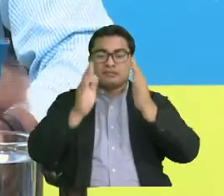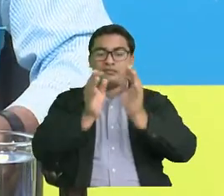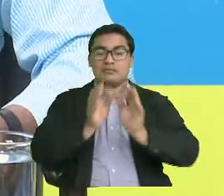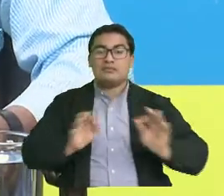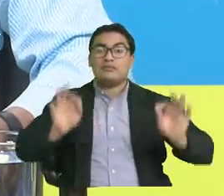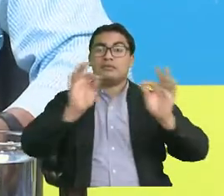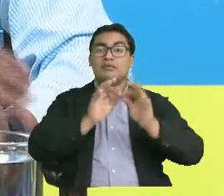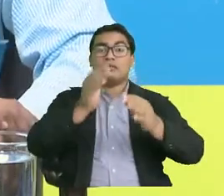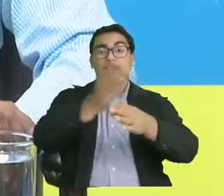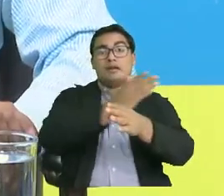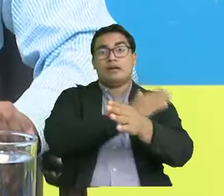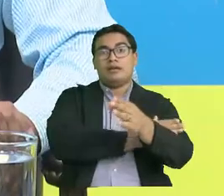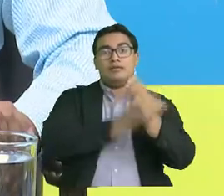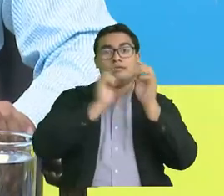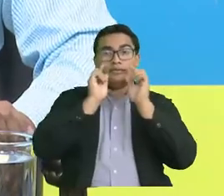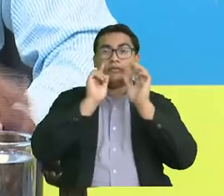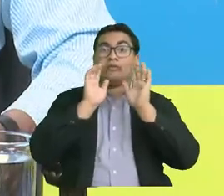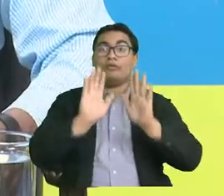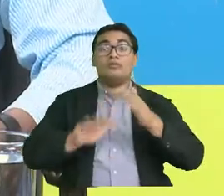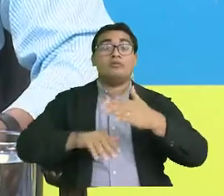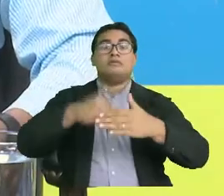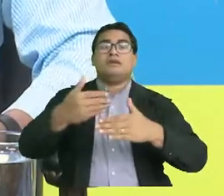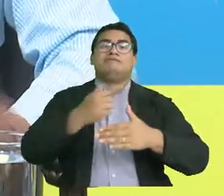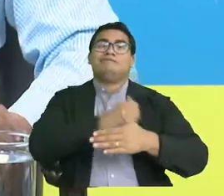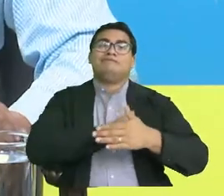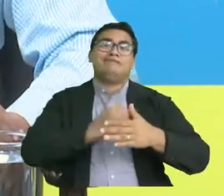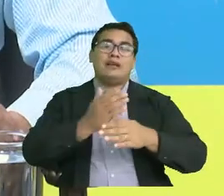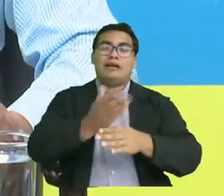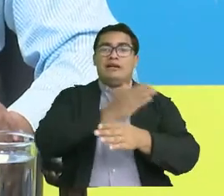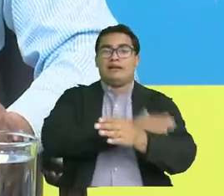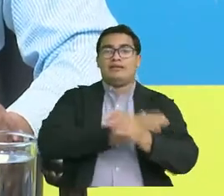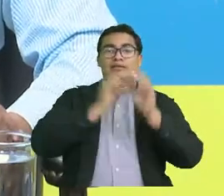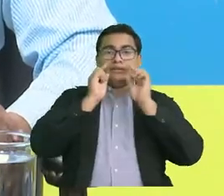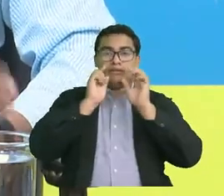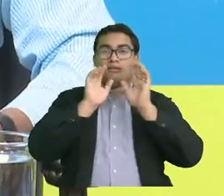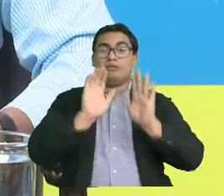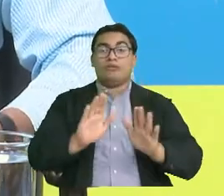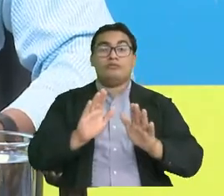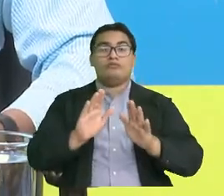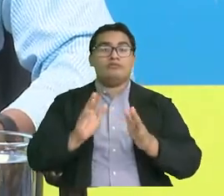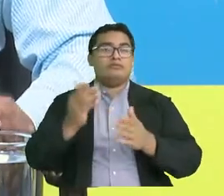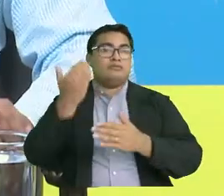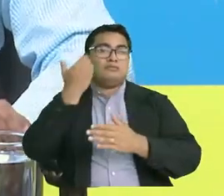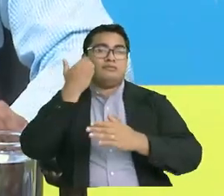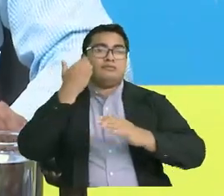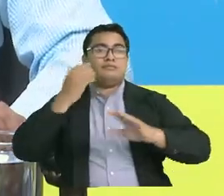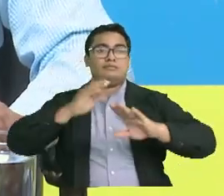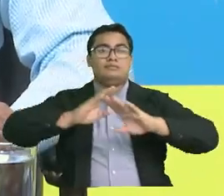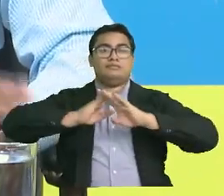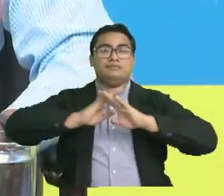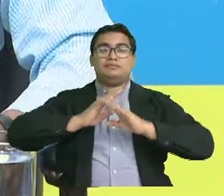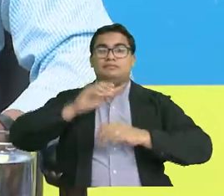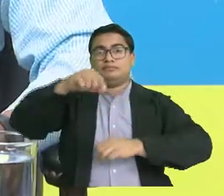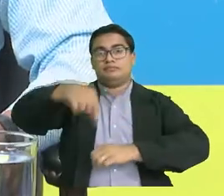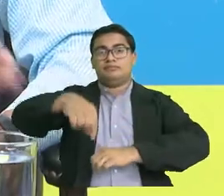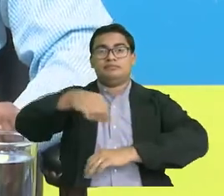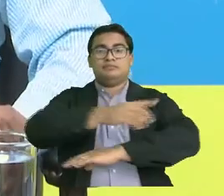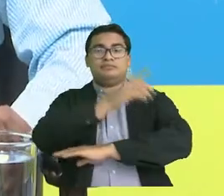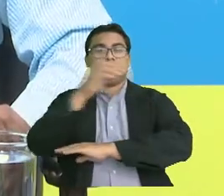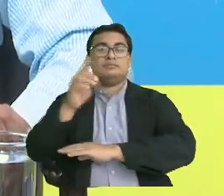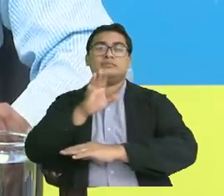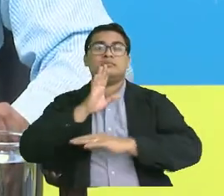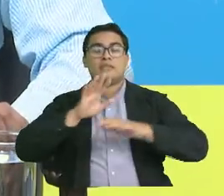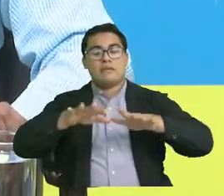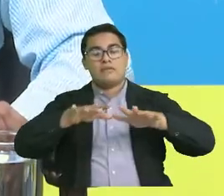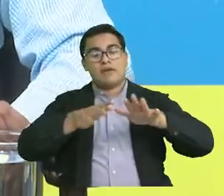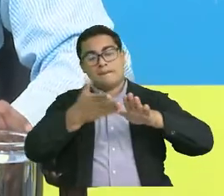prevención, que es mejor prevenir antes que lamentar, es mejor prevenir antes que enfermarse. El día de hoy vamos a estar hablando sobre el pie plano